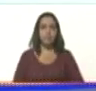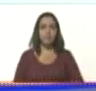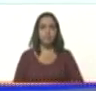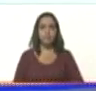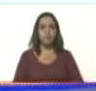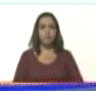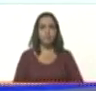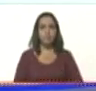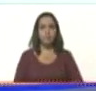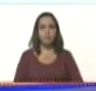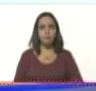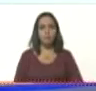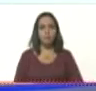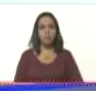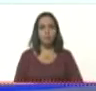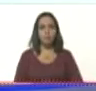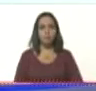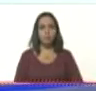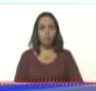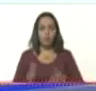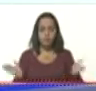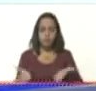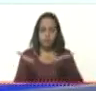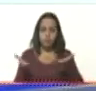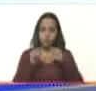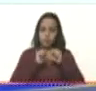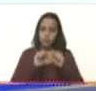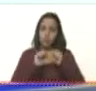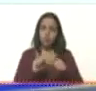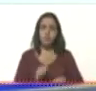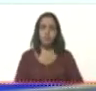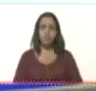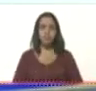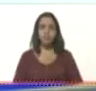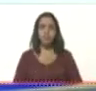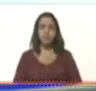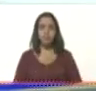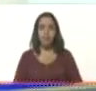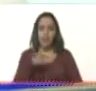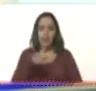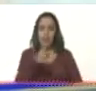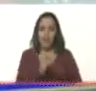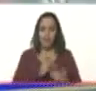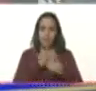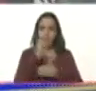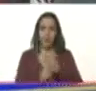Vamos a avanzar. Vamos a avanzar. Aquí está el plan.